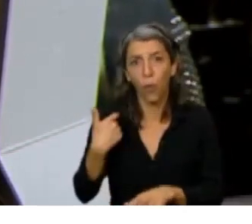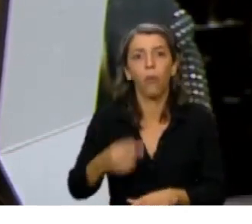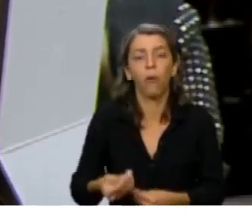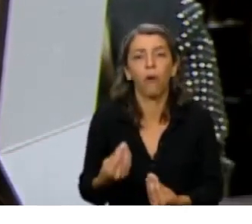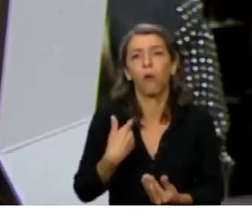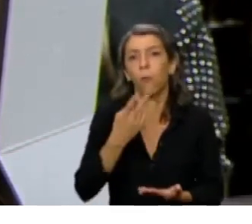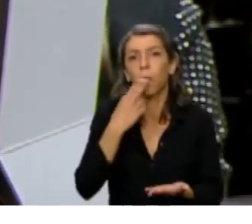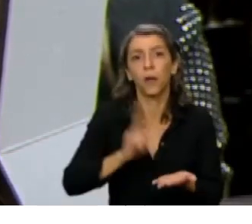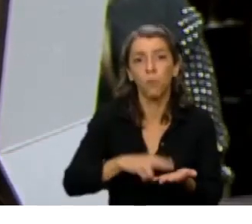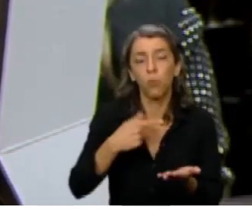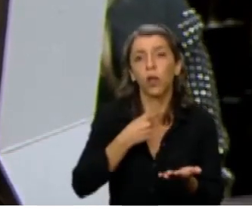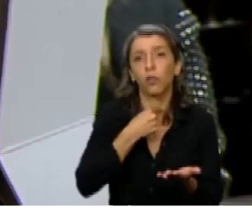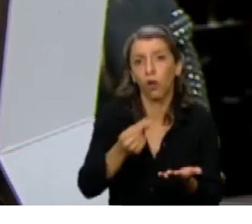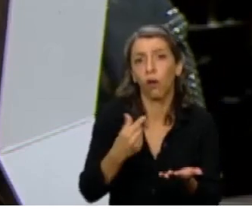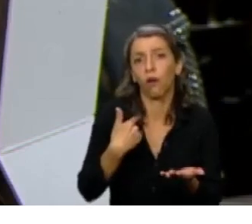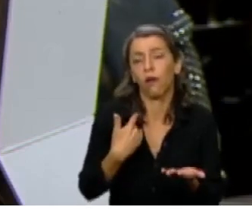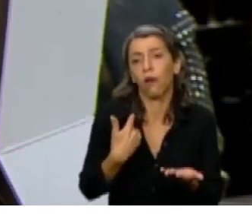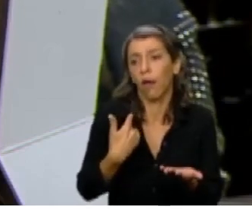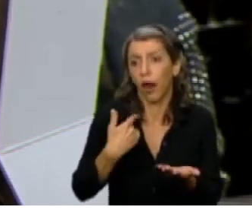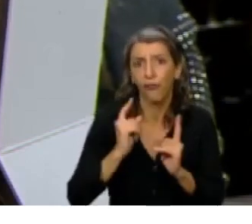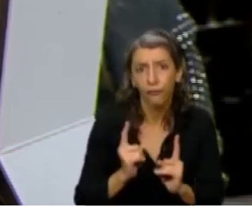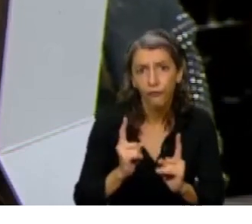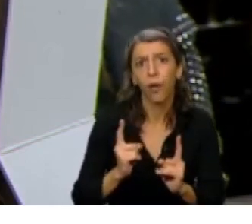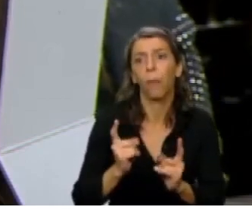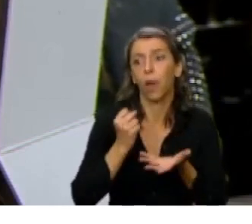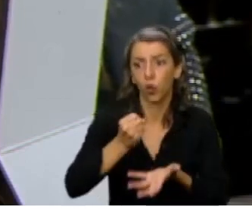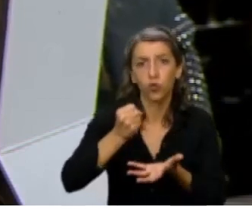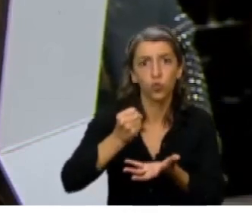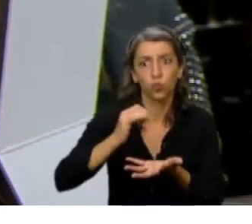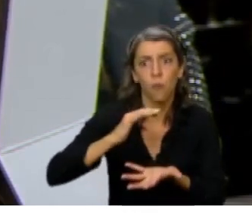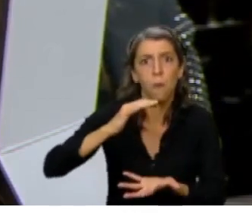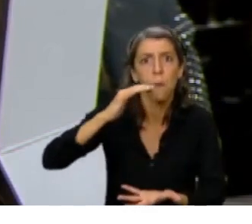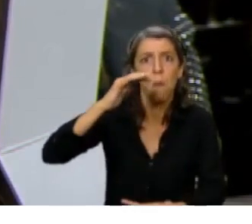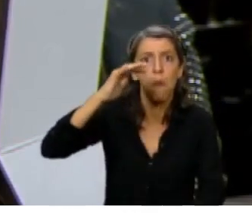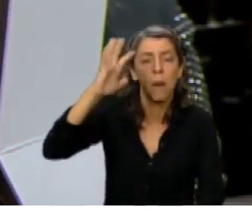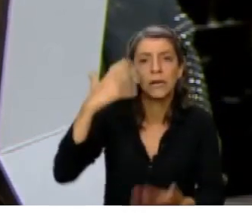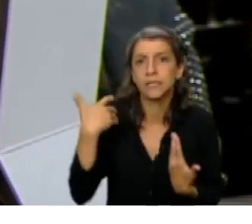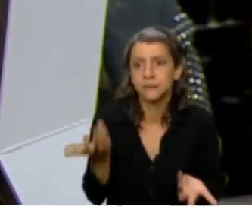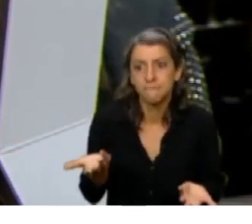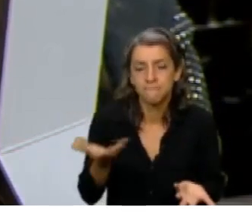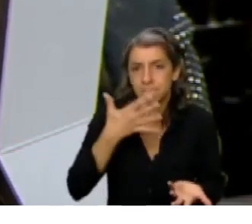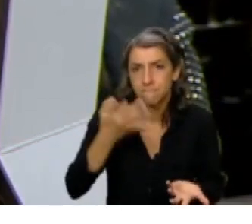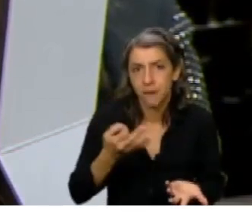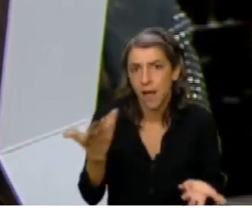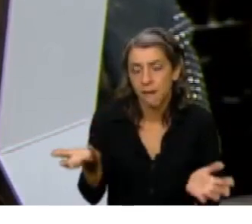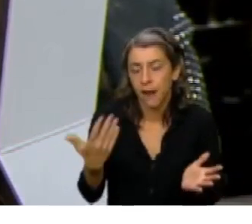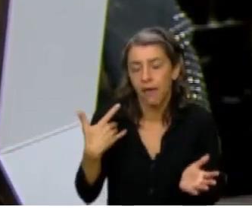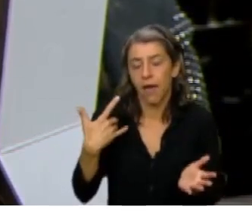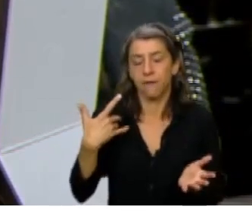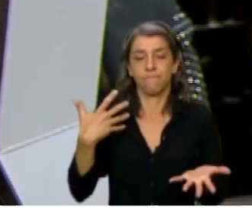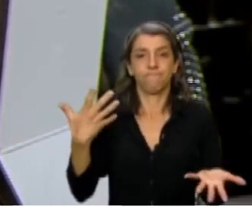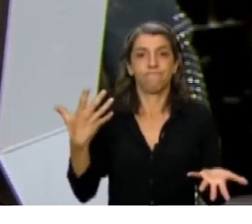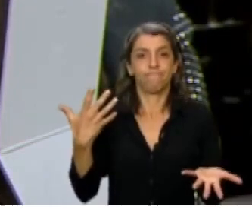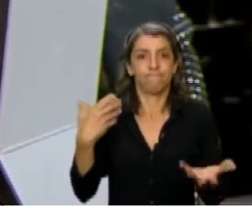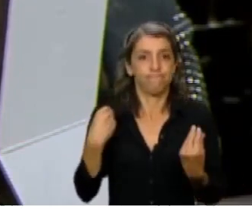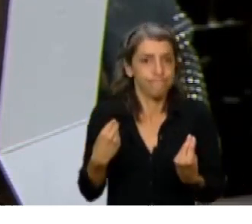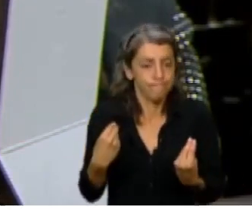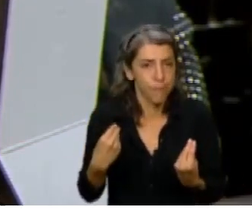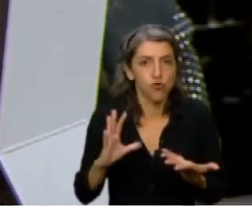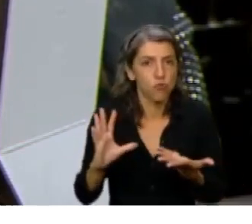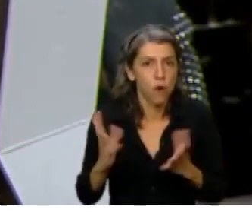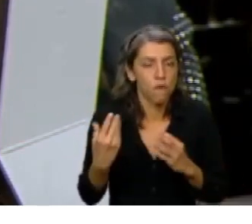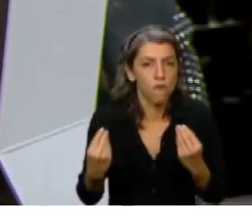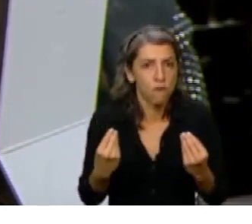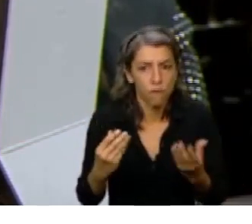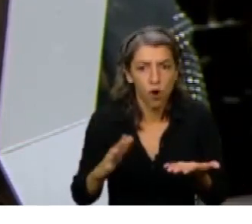para únicamente alimentar la mentira de un populismo inconducente. La contracara de estos desmanejos son los